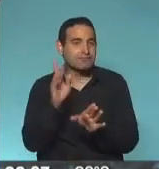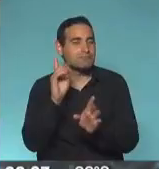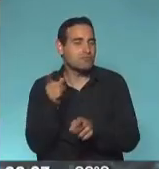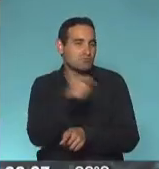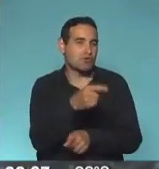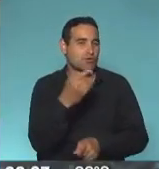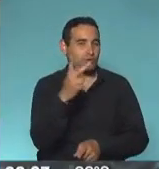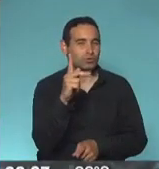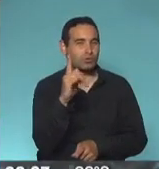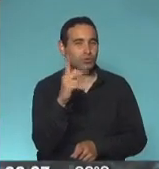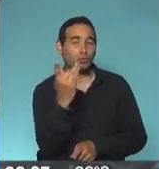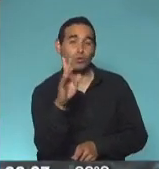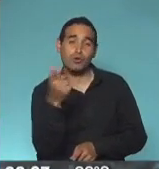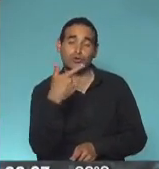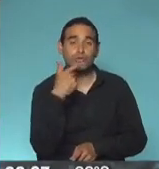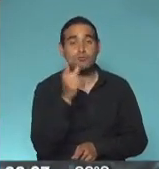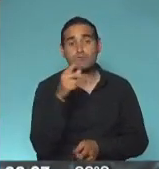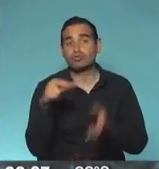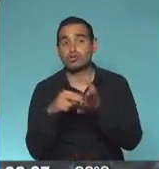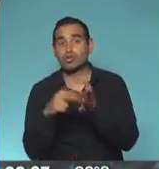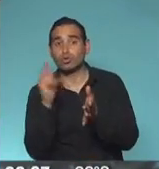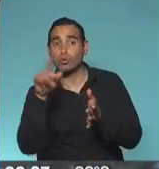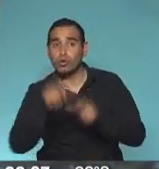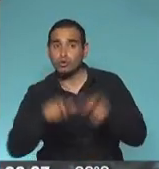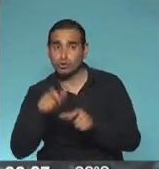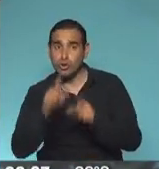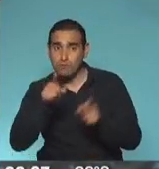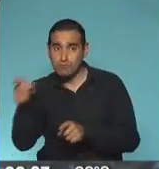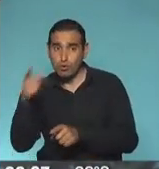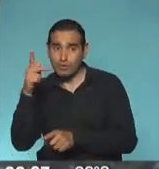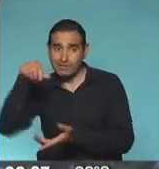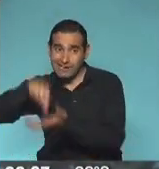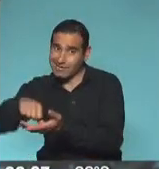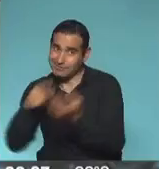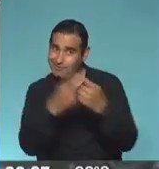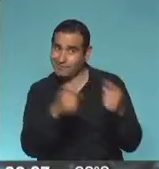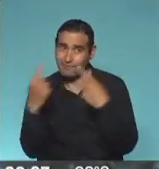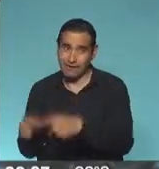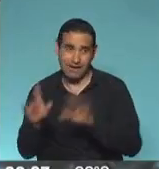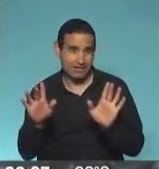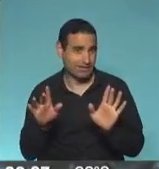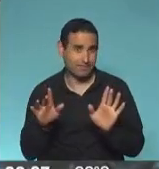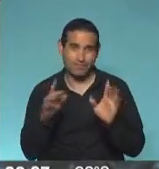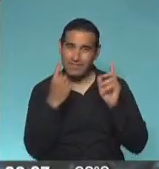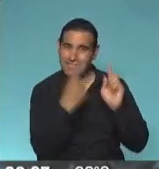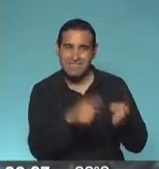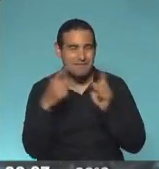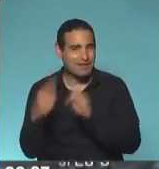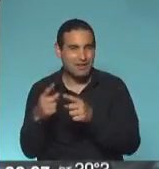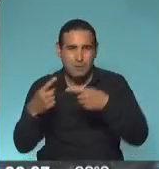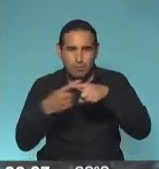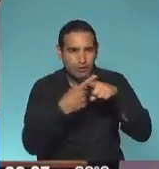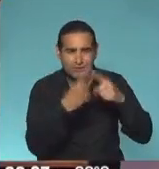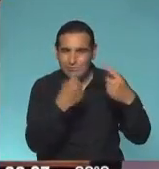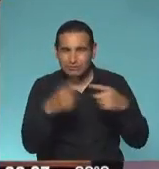Ahora, también recordemos otra cosa, los kurdos que están en Siria no son los mismos que los kurdos que están en Irak, son son casi completamente diferentes hasta políticamente. Los